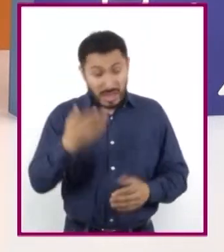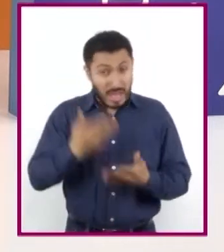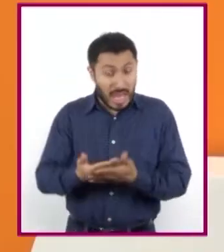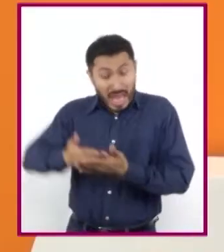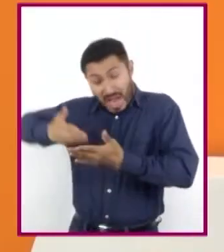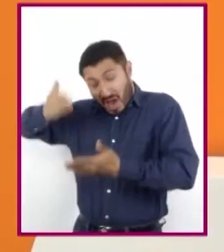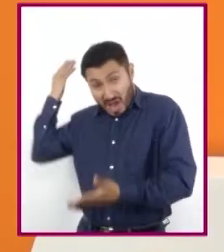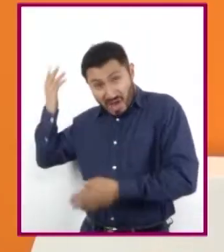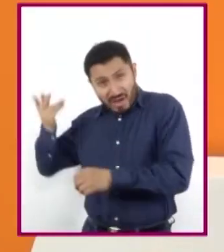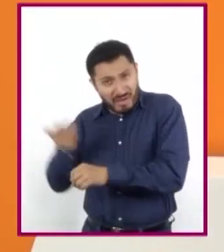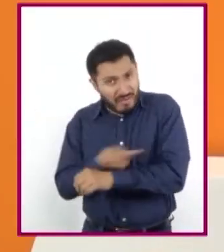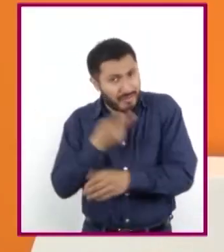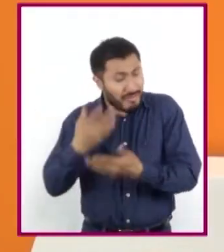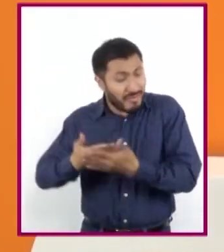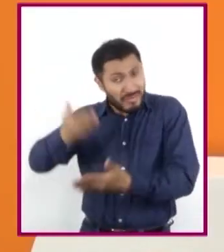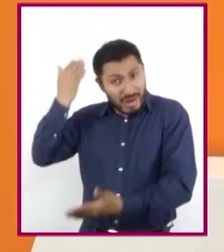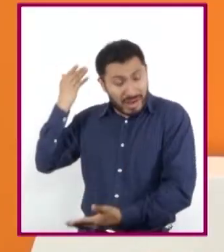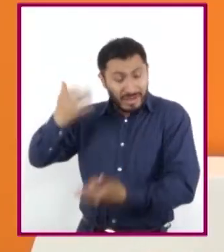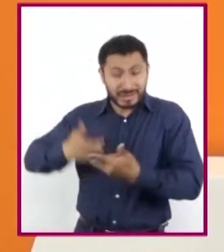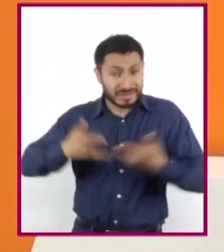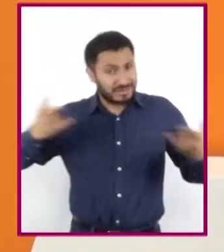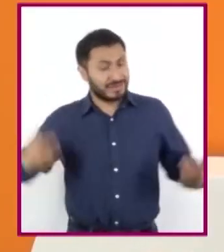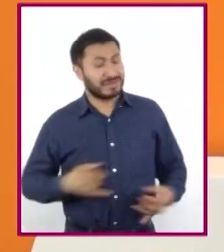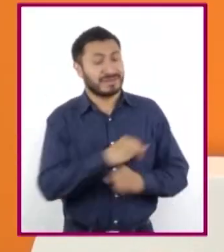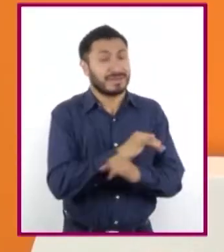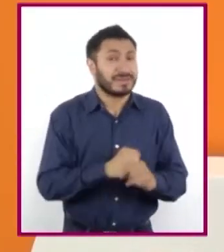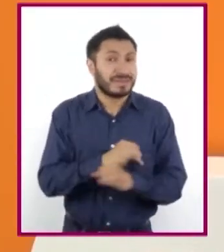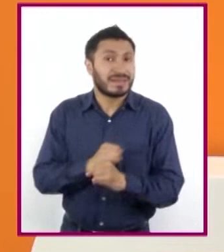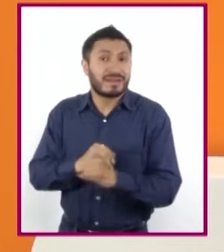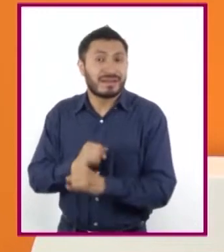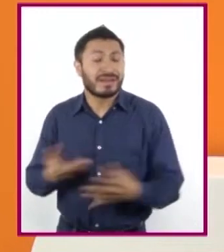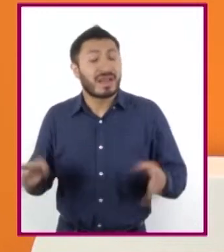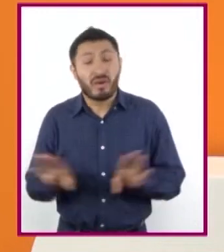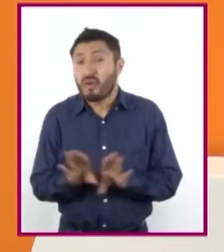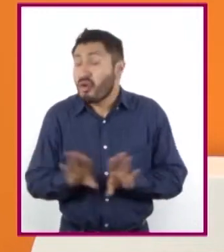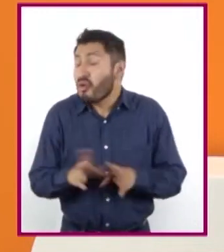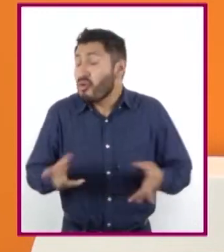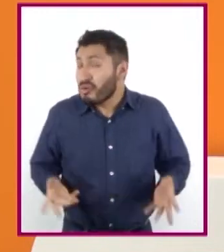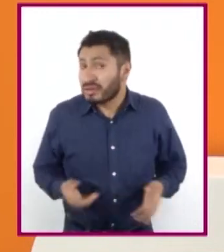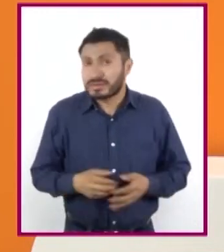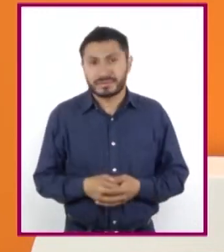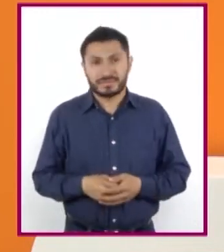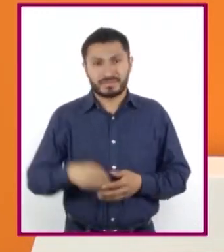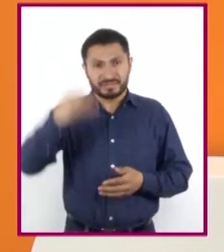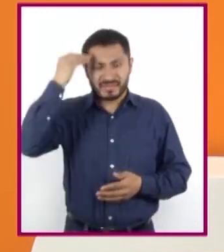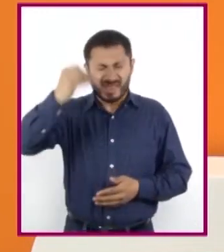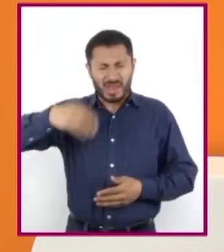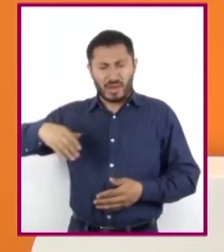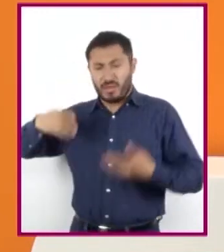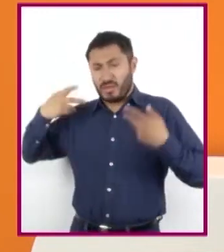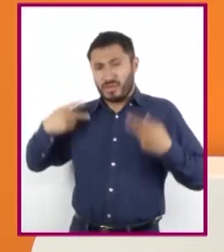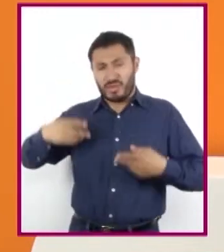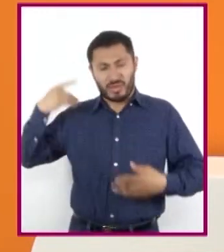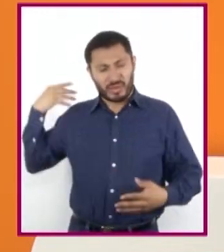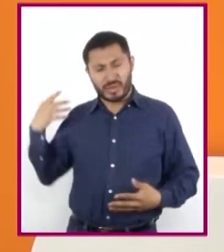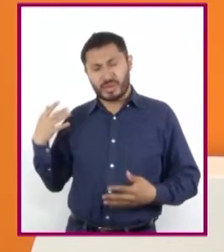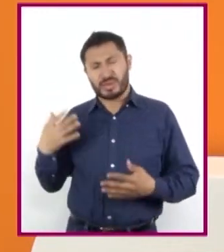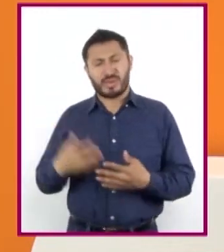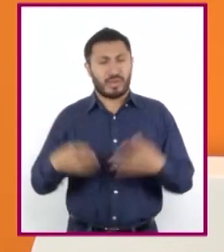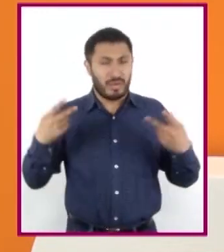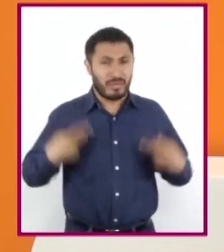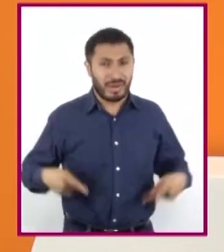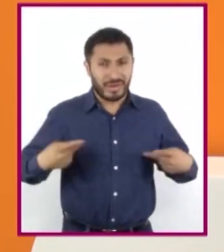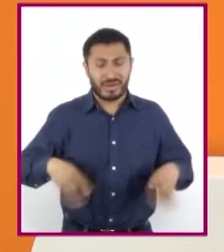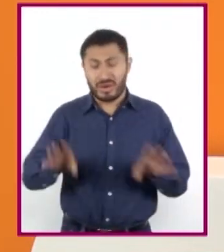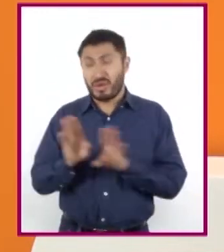pasado? A través del tiempo, el ser humano ha dejado infinidad de pruebas o evidencias de